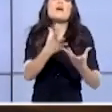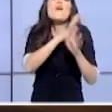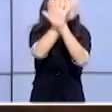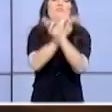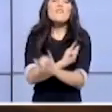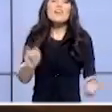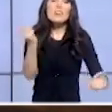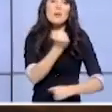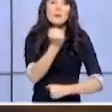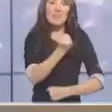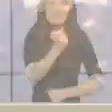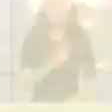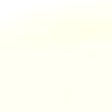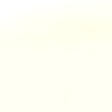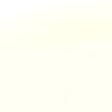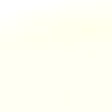Feliz